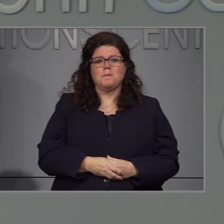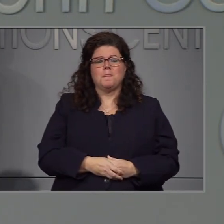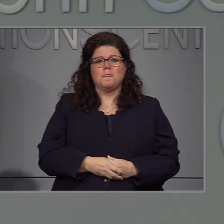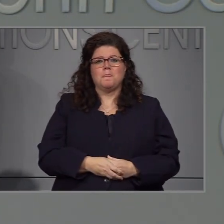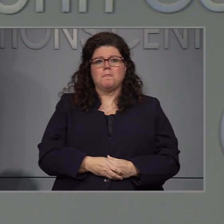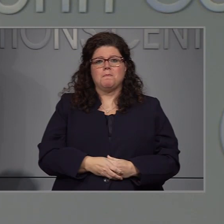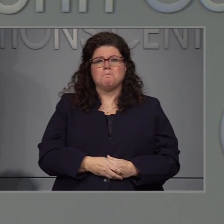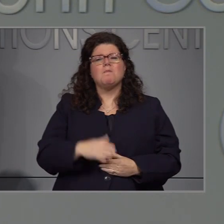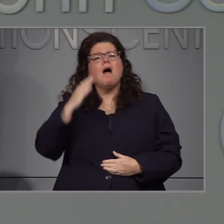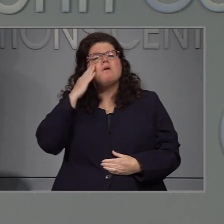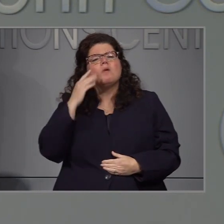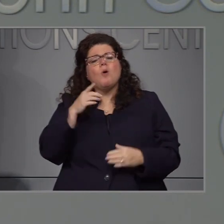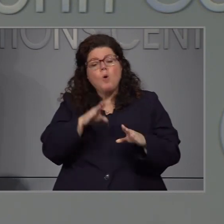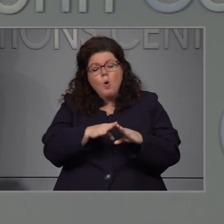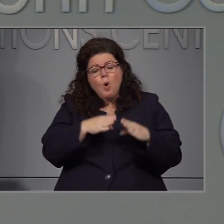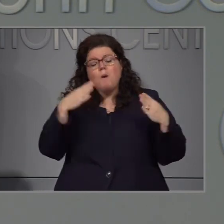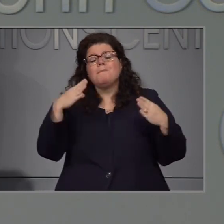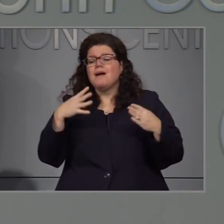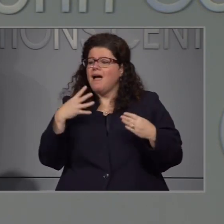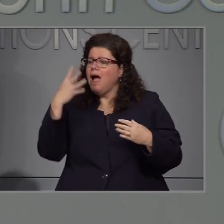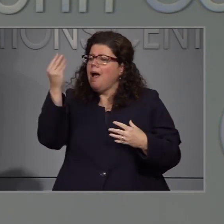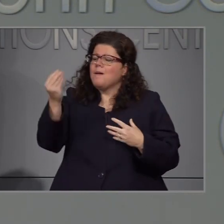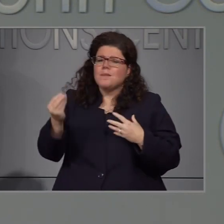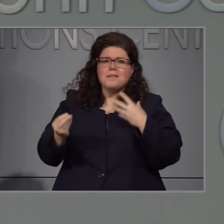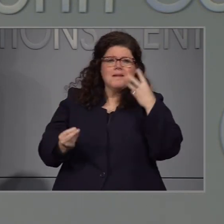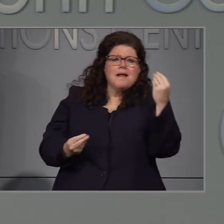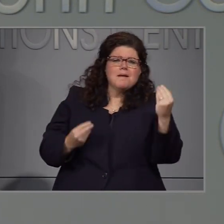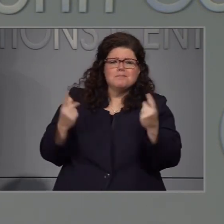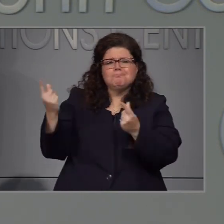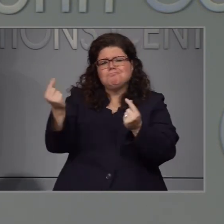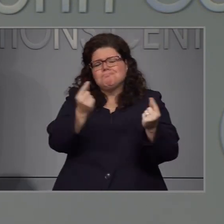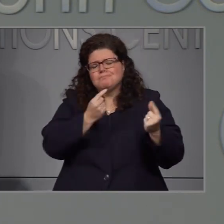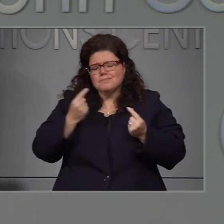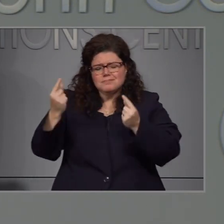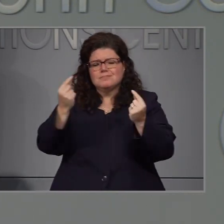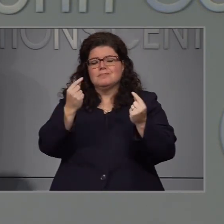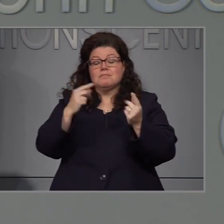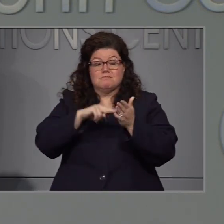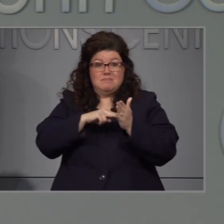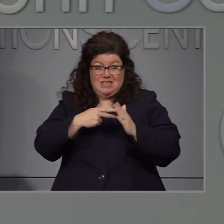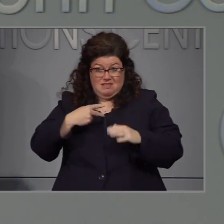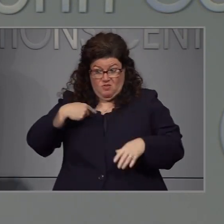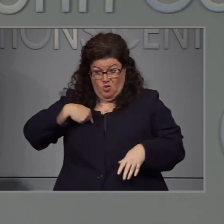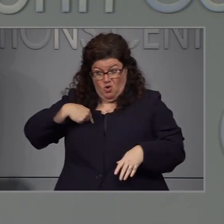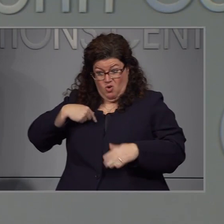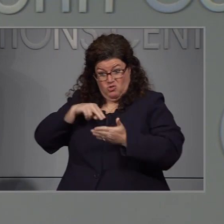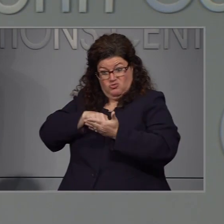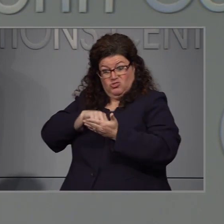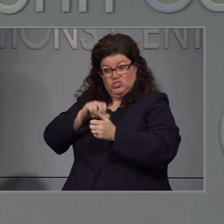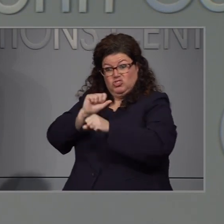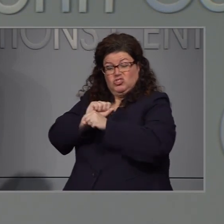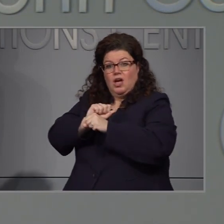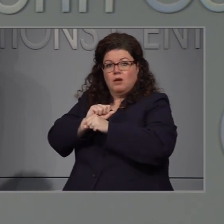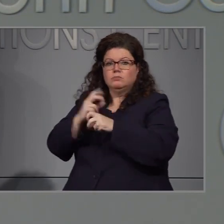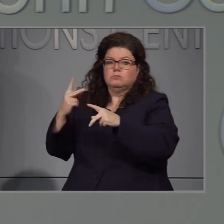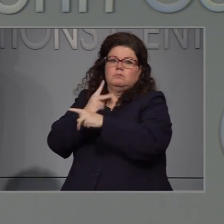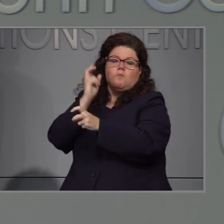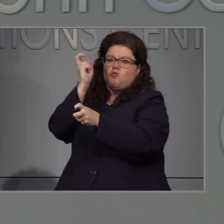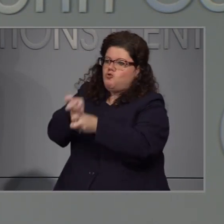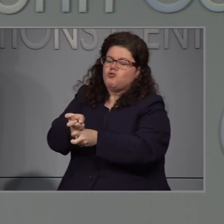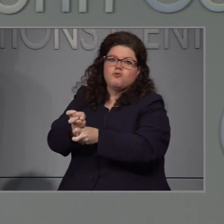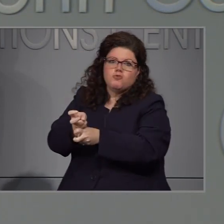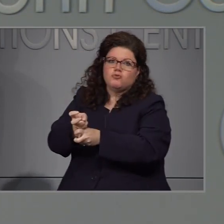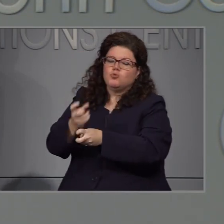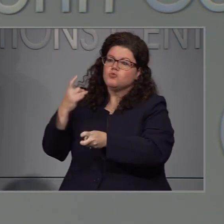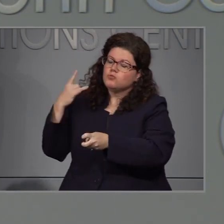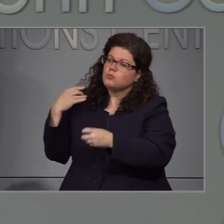habitantes han aumentado sus actividades en las últimas semanas, nuestros trabajos de enfermeros y enfermeras se han complicado